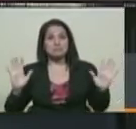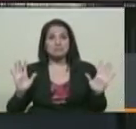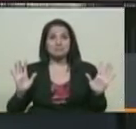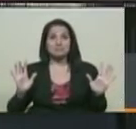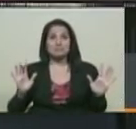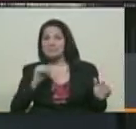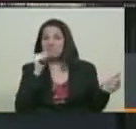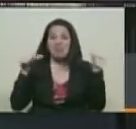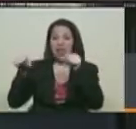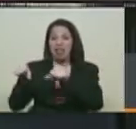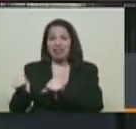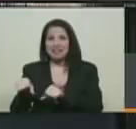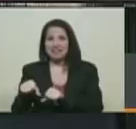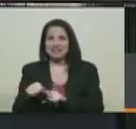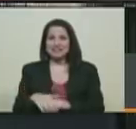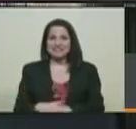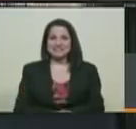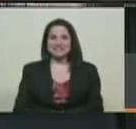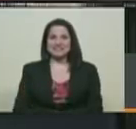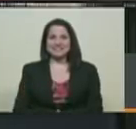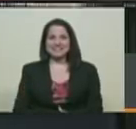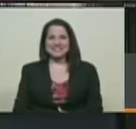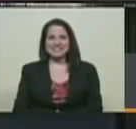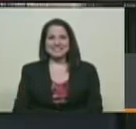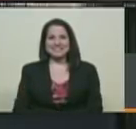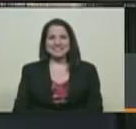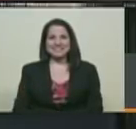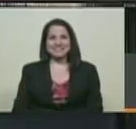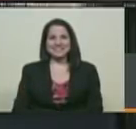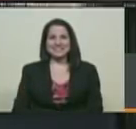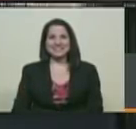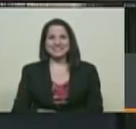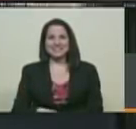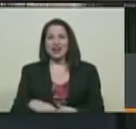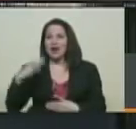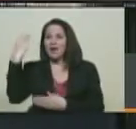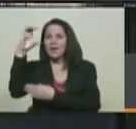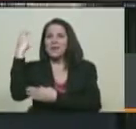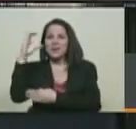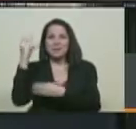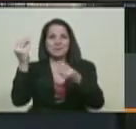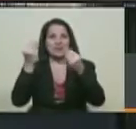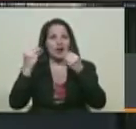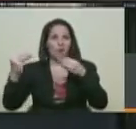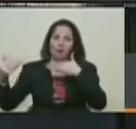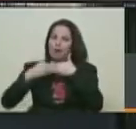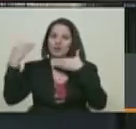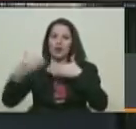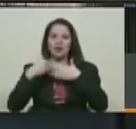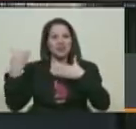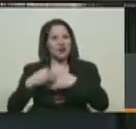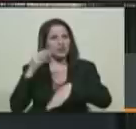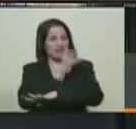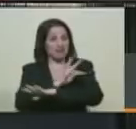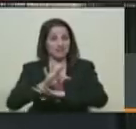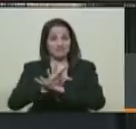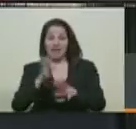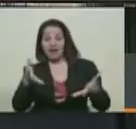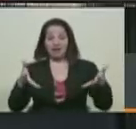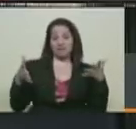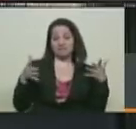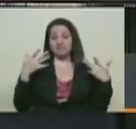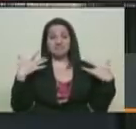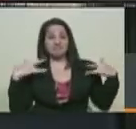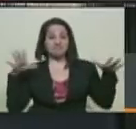Malvados y perversos. Nos sabotearon la oligarquía colombiana aquí en la frontera. Celebren su victoria. Se